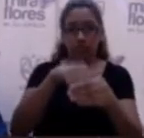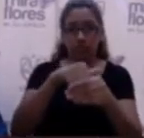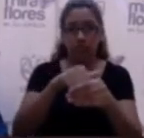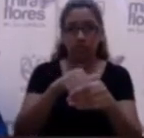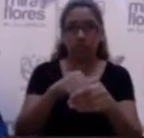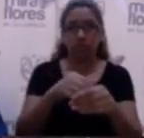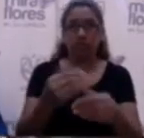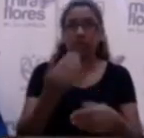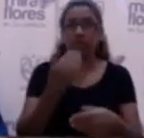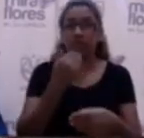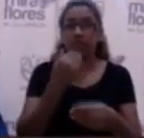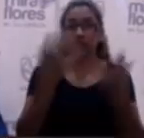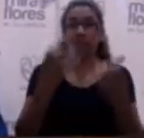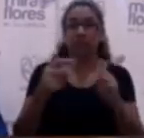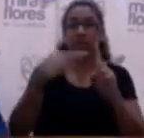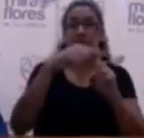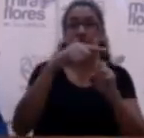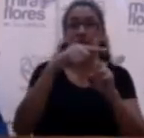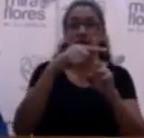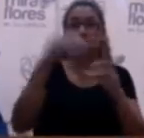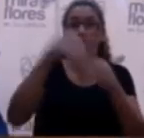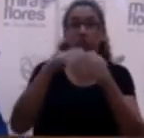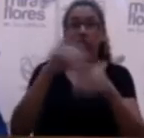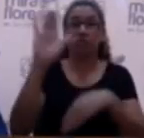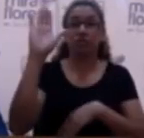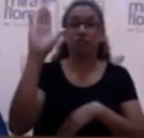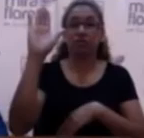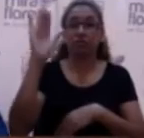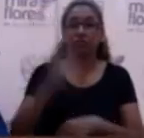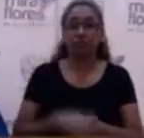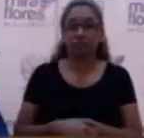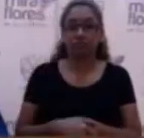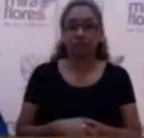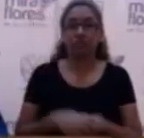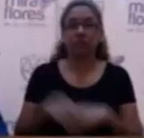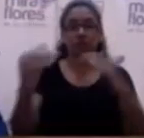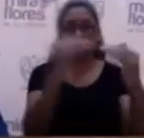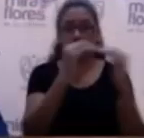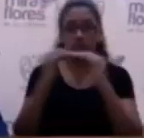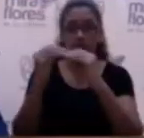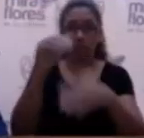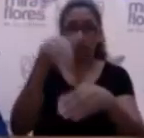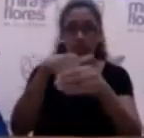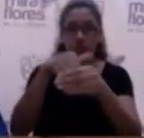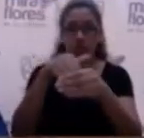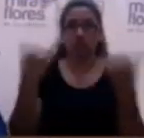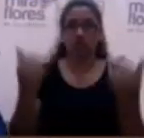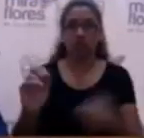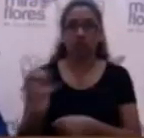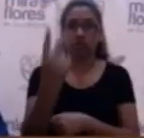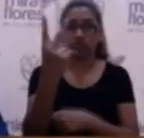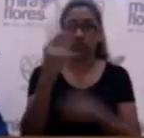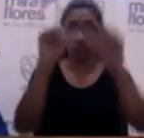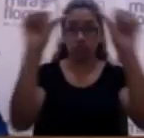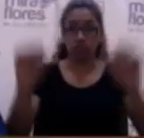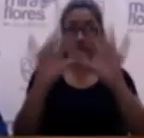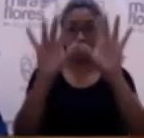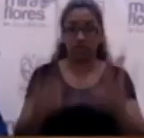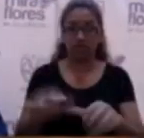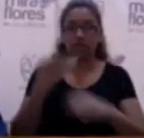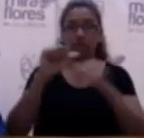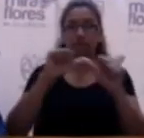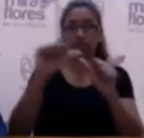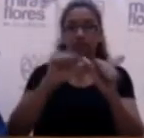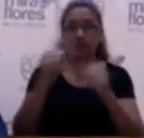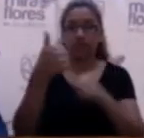exacta? No habiendo observaciones, vamos a proceder a aprobar, perdón, vamos a votar la aquellos miembros del Consejo que